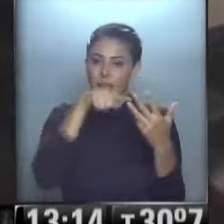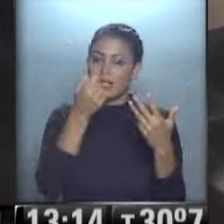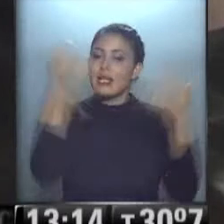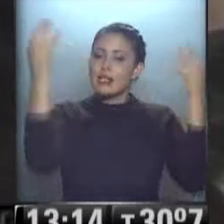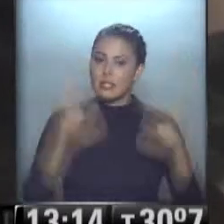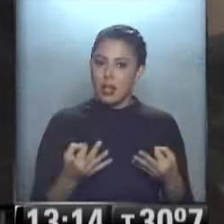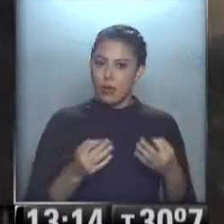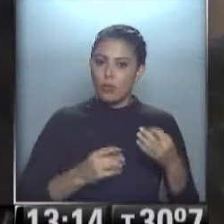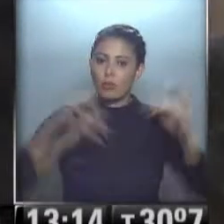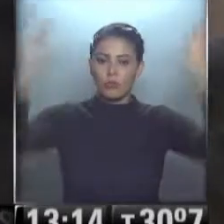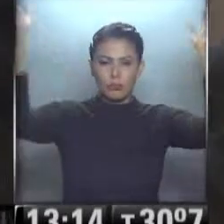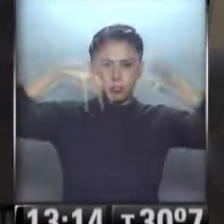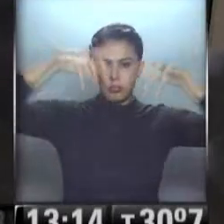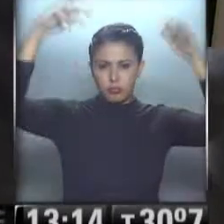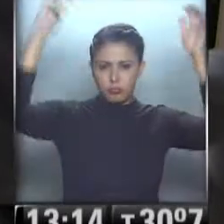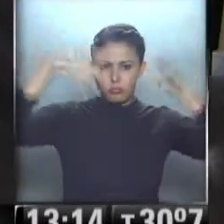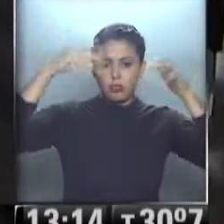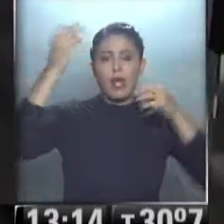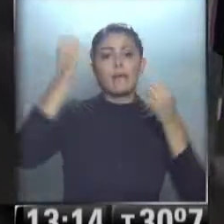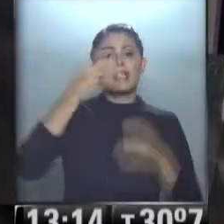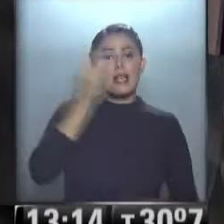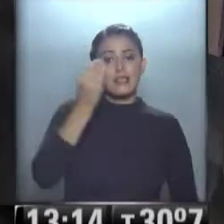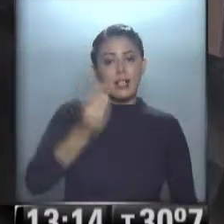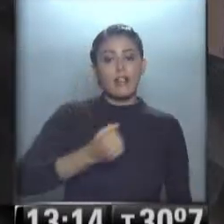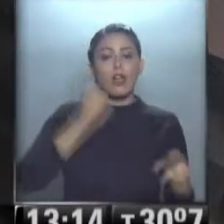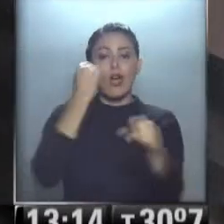probabilidad de lluvias desde el sábado